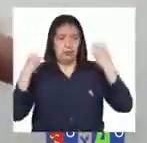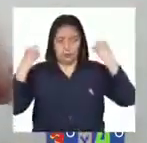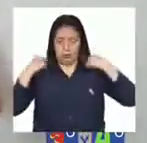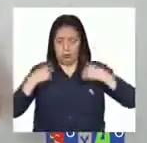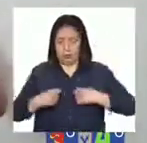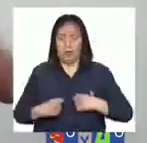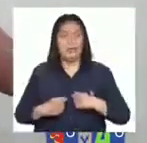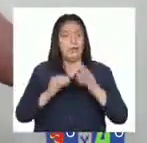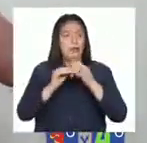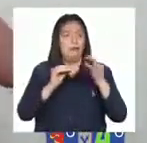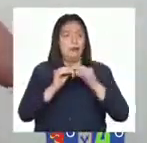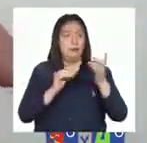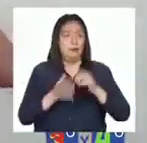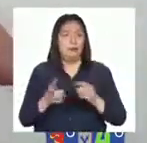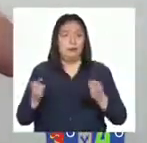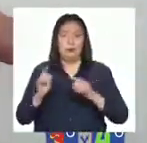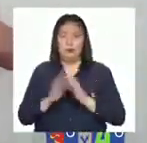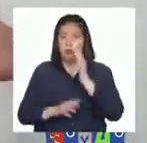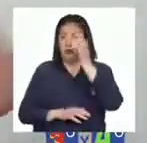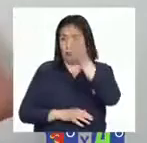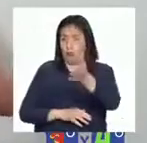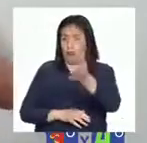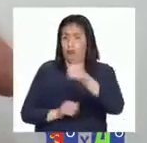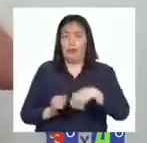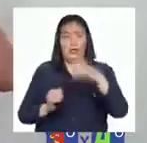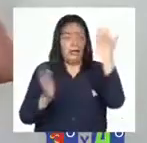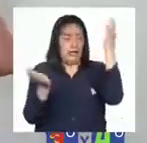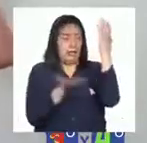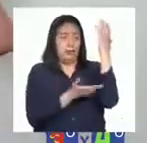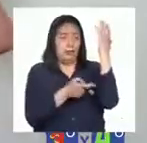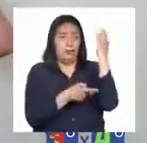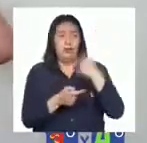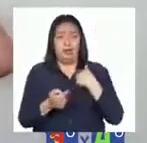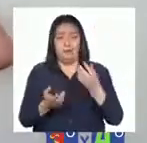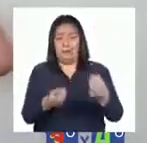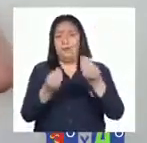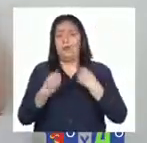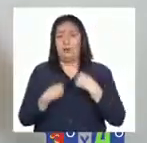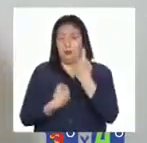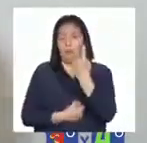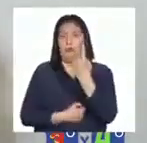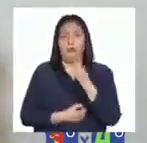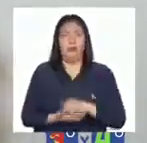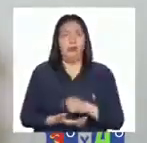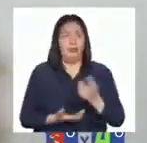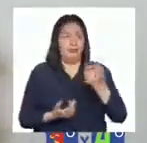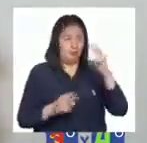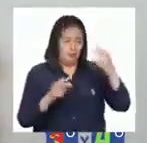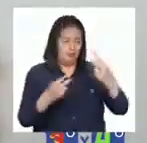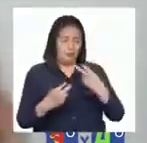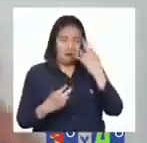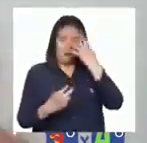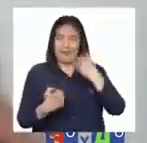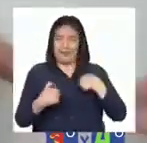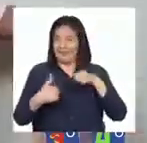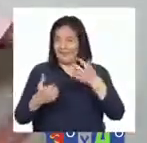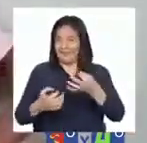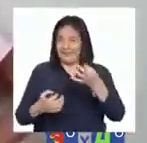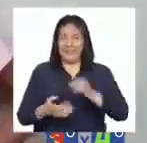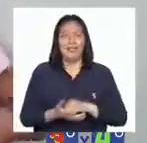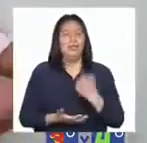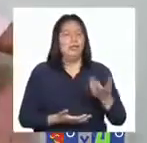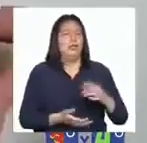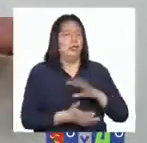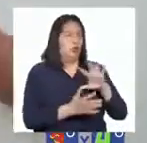de frutas porque cuando yo fui a la Yunza también me dieron una. Me veo bien bonita, ¿sí, no? Todas